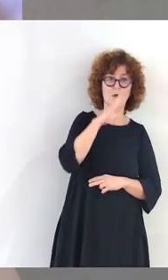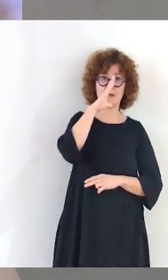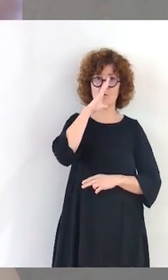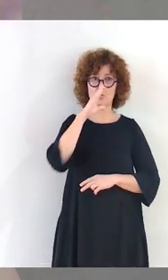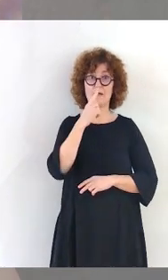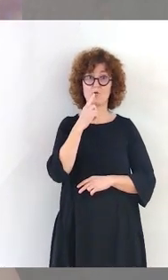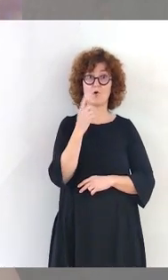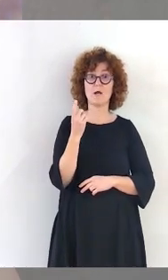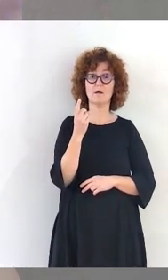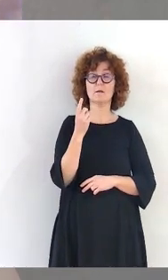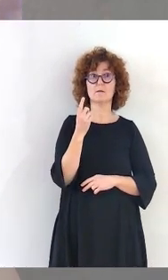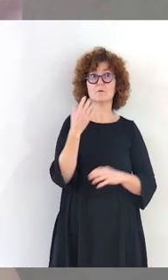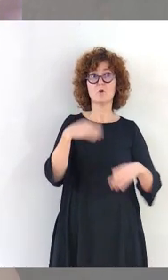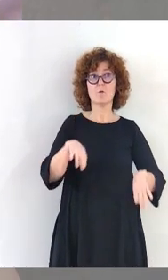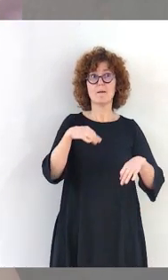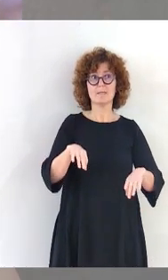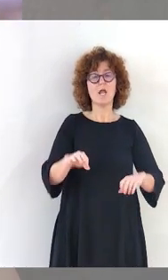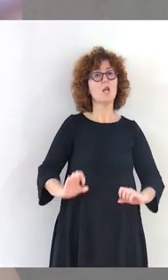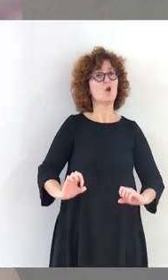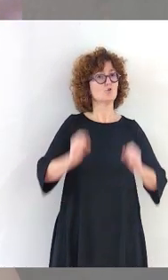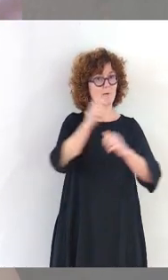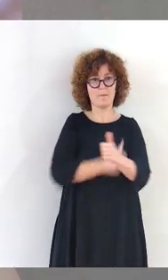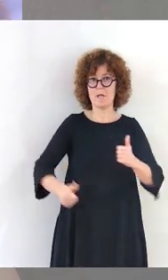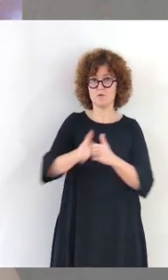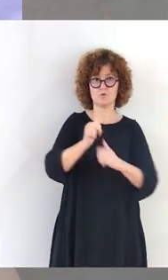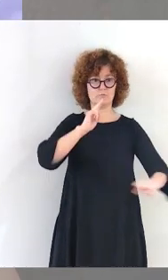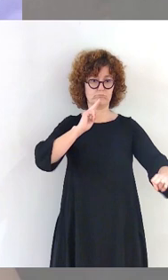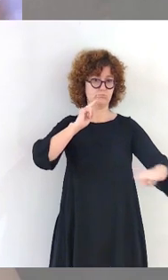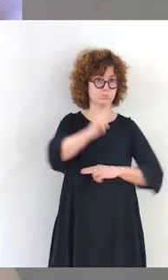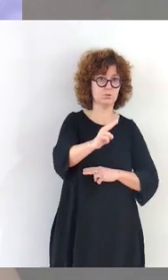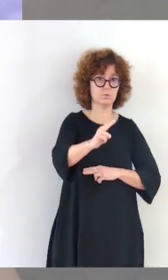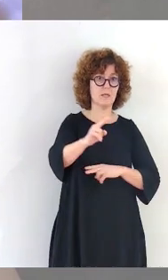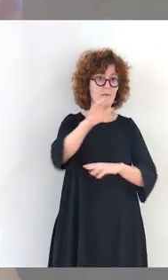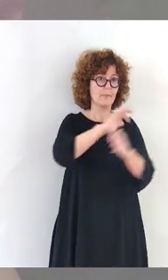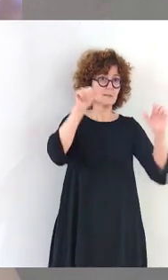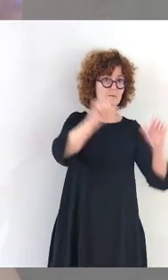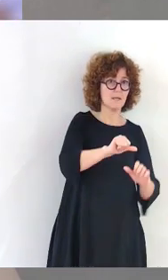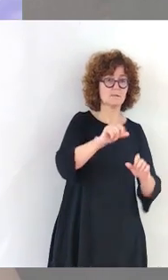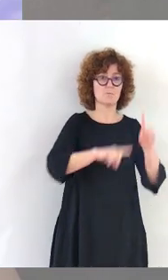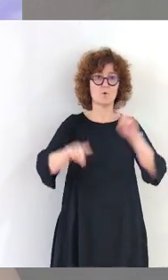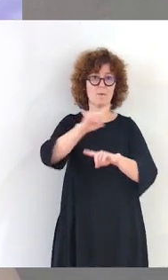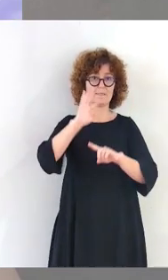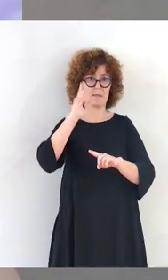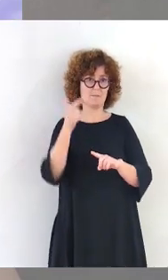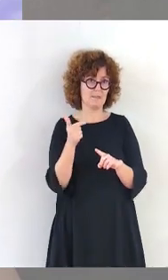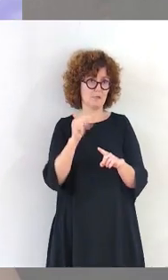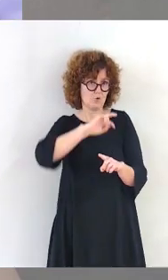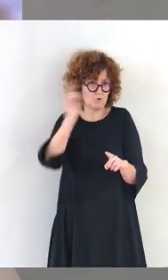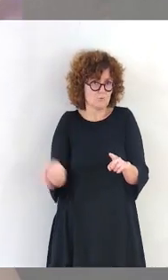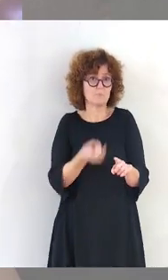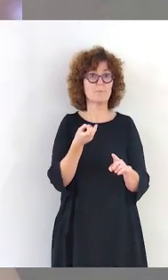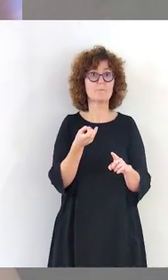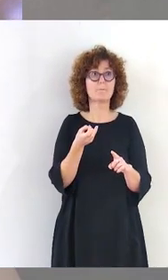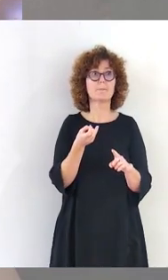primeros que normalmente están eh respondiendo a desastres a eventos climáticos etcétera